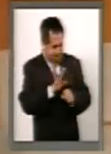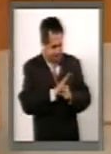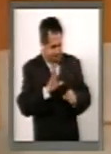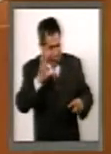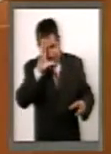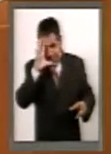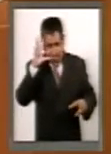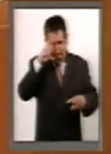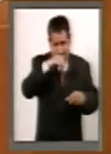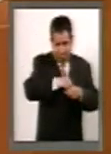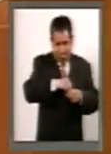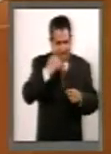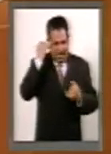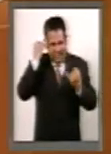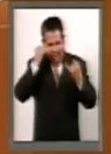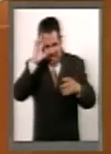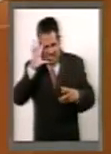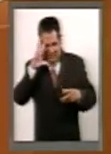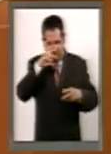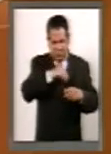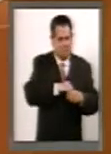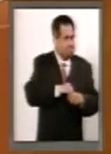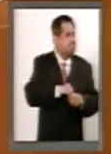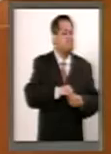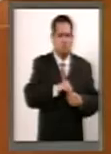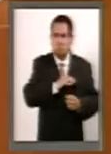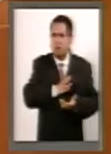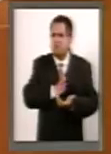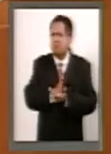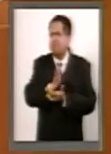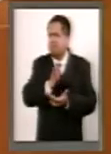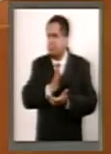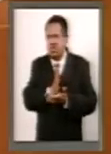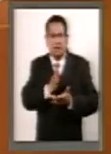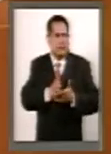ideológica que nos permite pasar indemnes ante quienes,